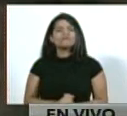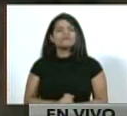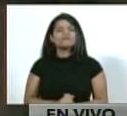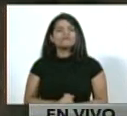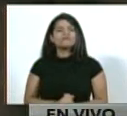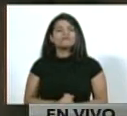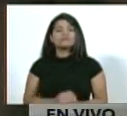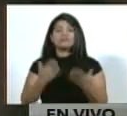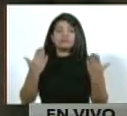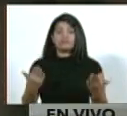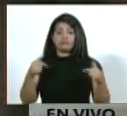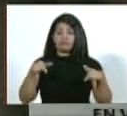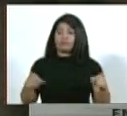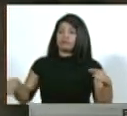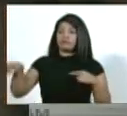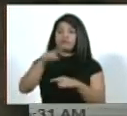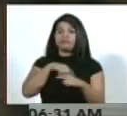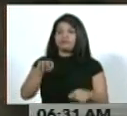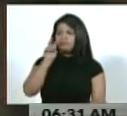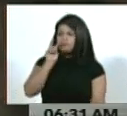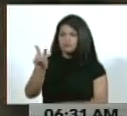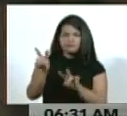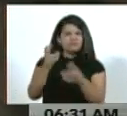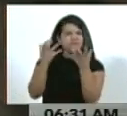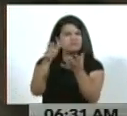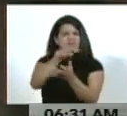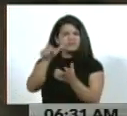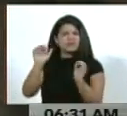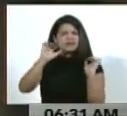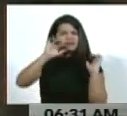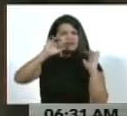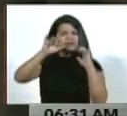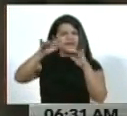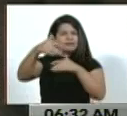Hoy vamos a presenciar mucha gente en la calle.